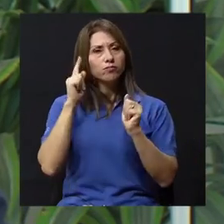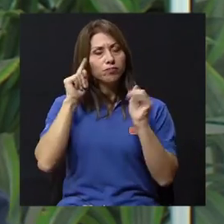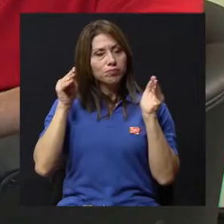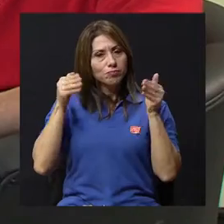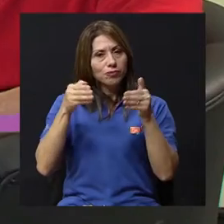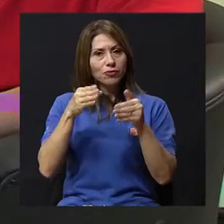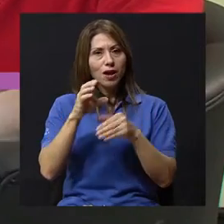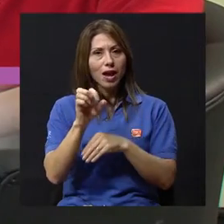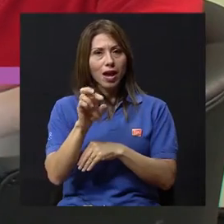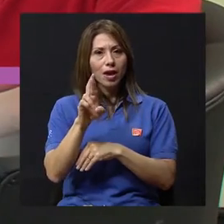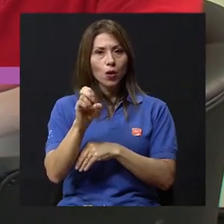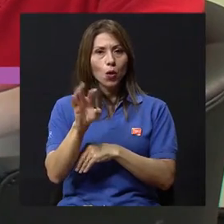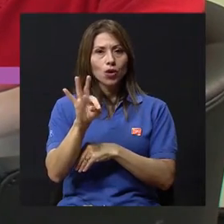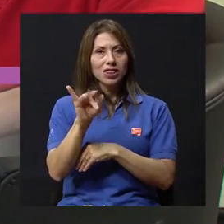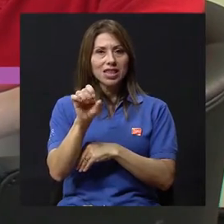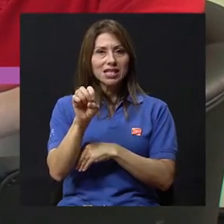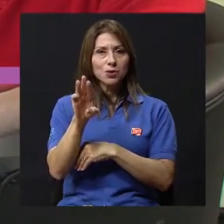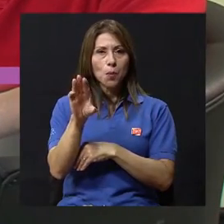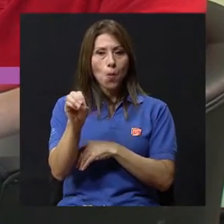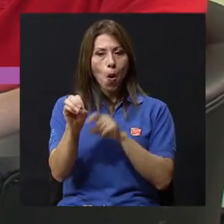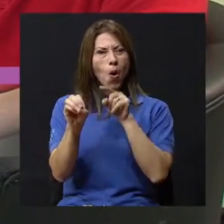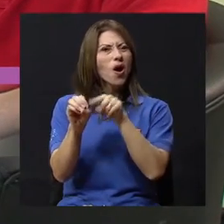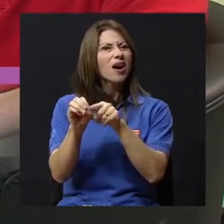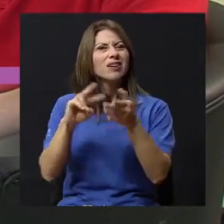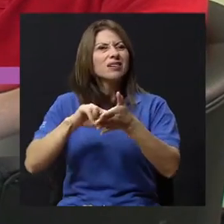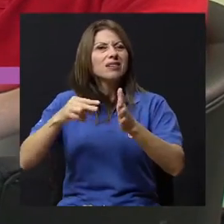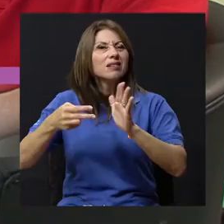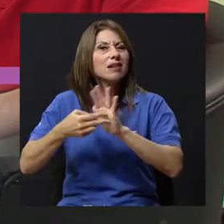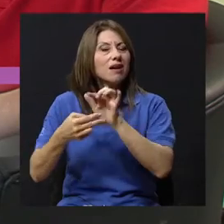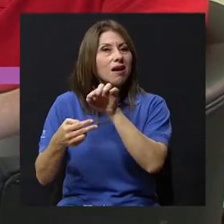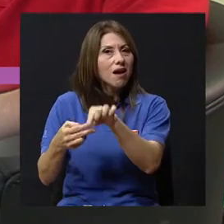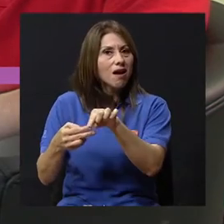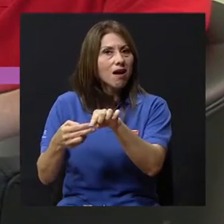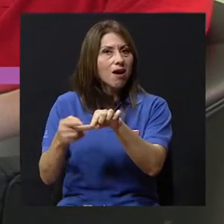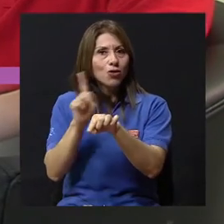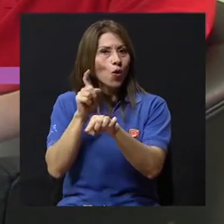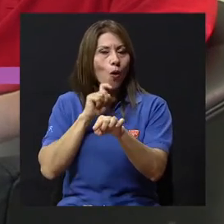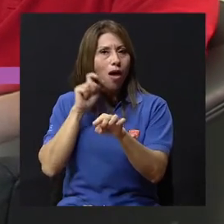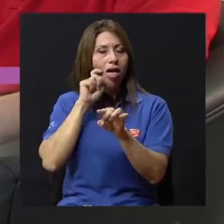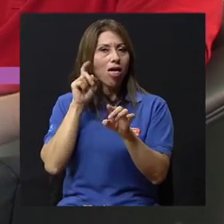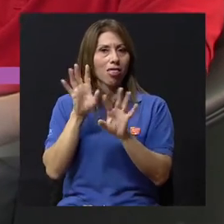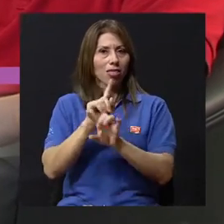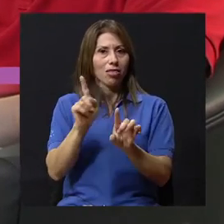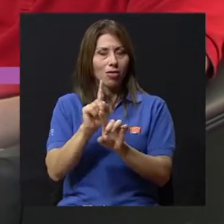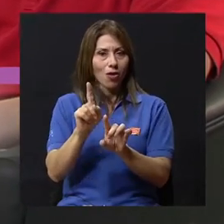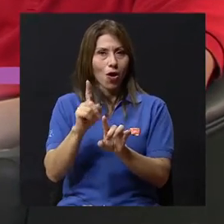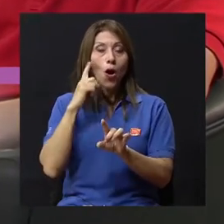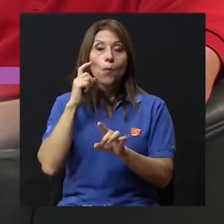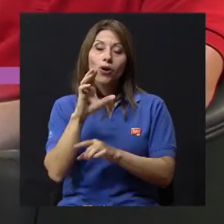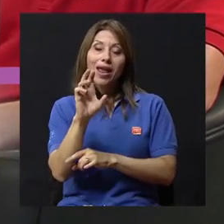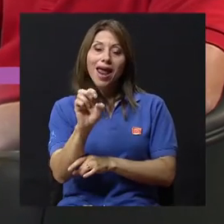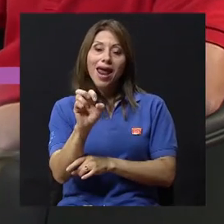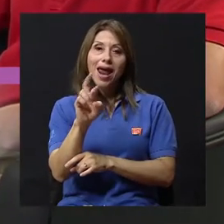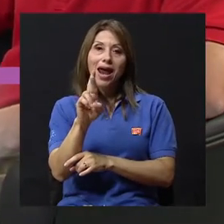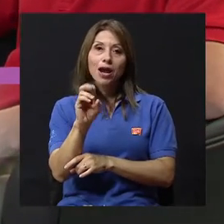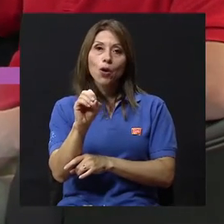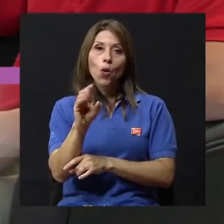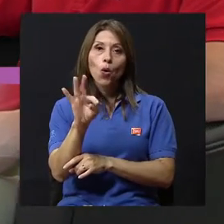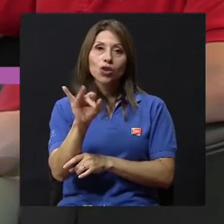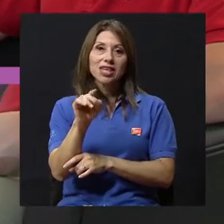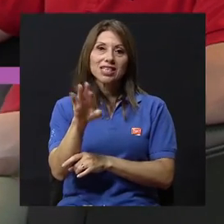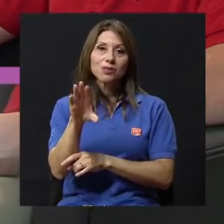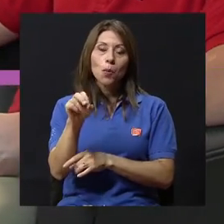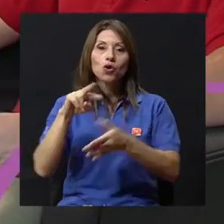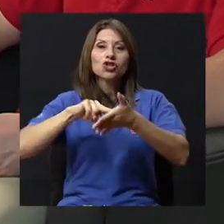periodo? Ojo, pero cuando digo erotismo pleno, quiero aclarar a qué me refiero con erotismo. Porque erotismo